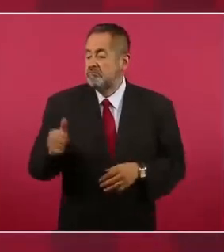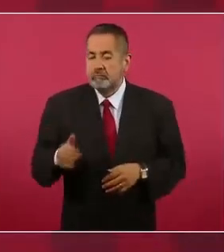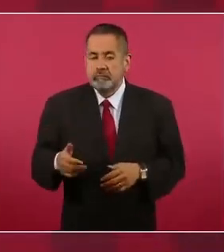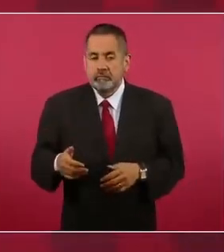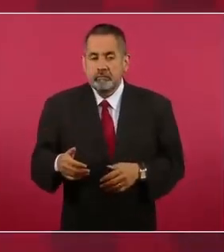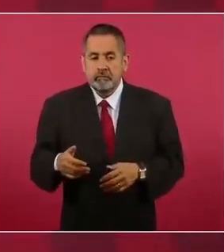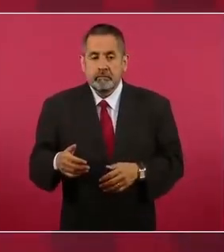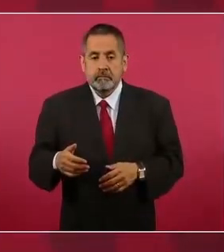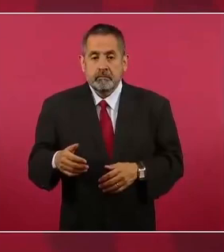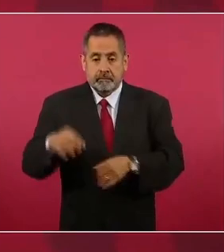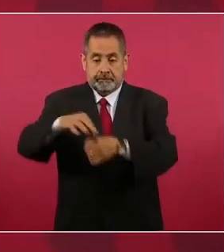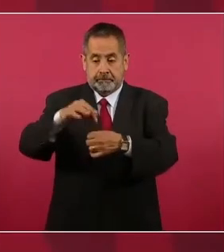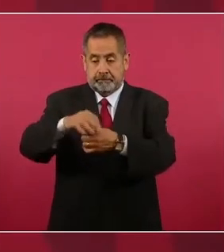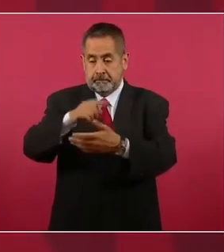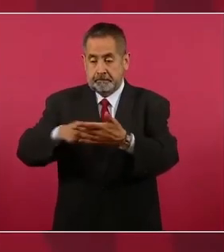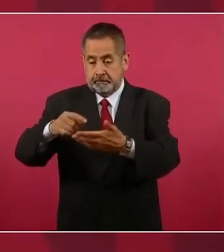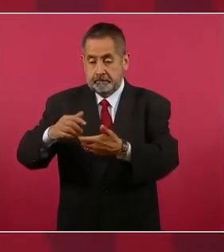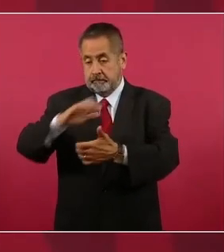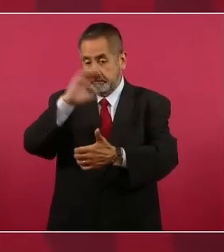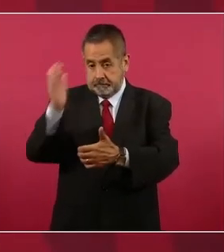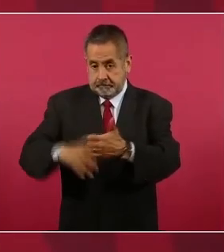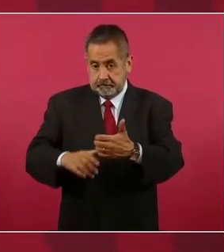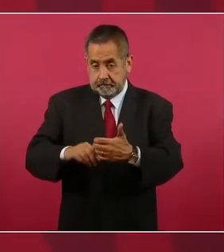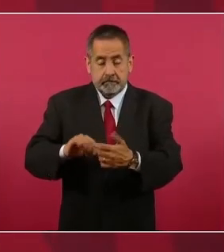ya regresaban,